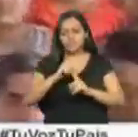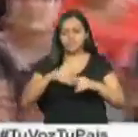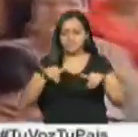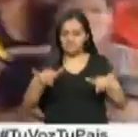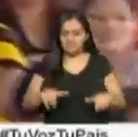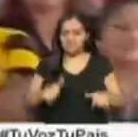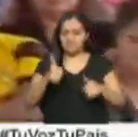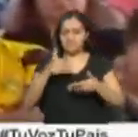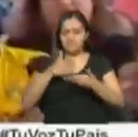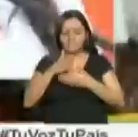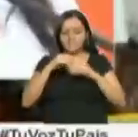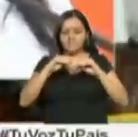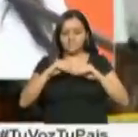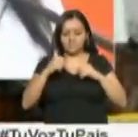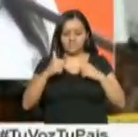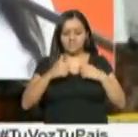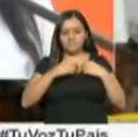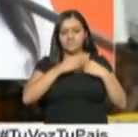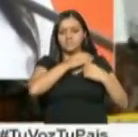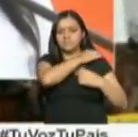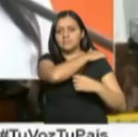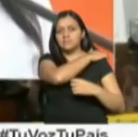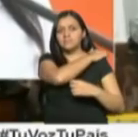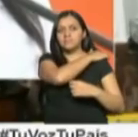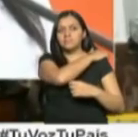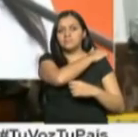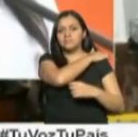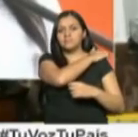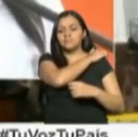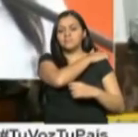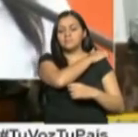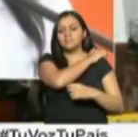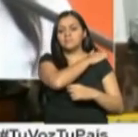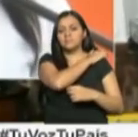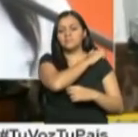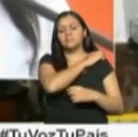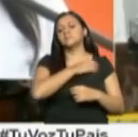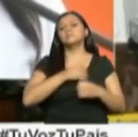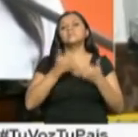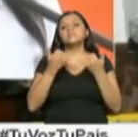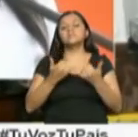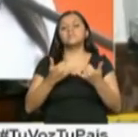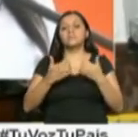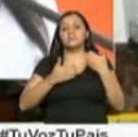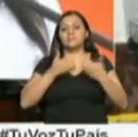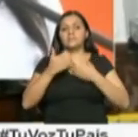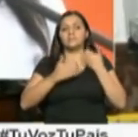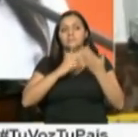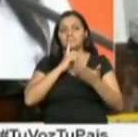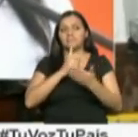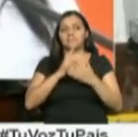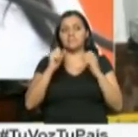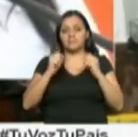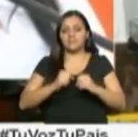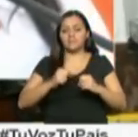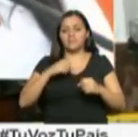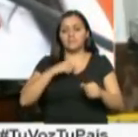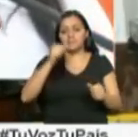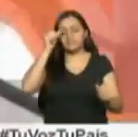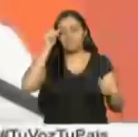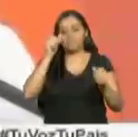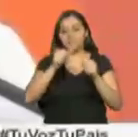a una educación de calidad. Y hoy me lleno de mucha emoción al